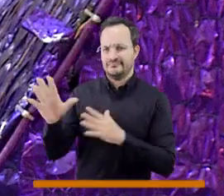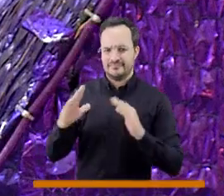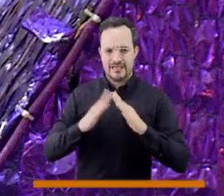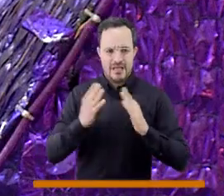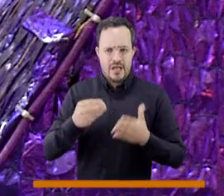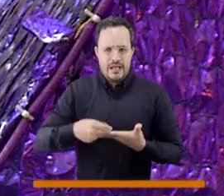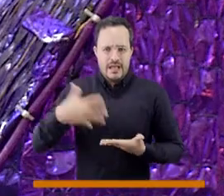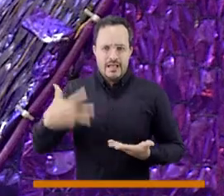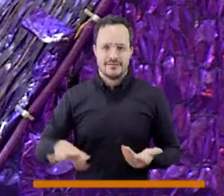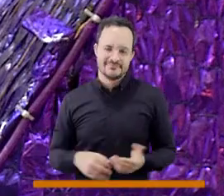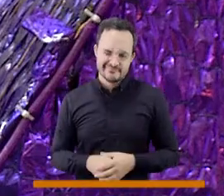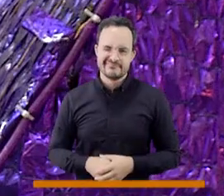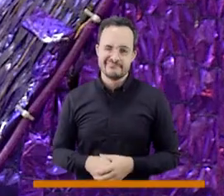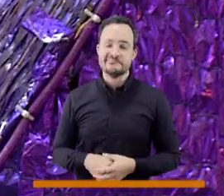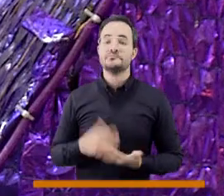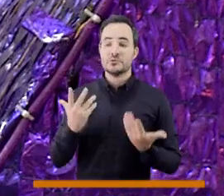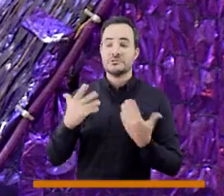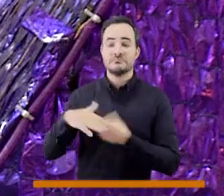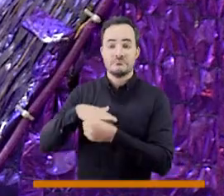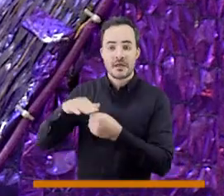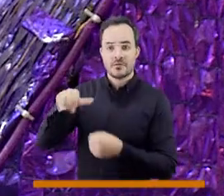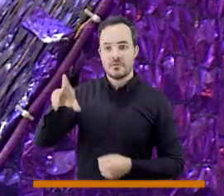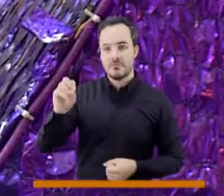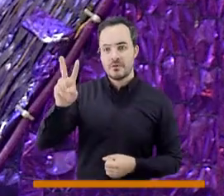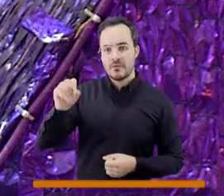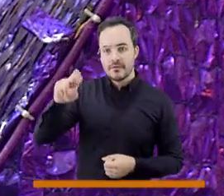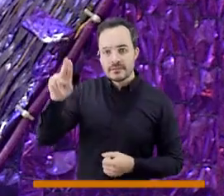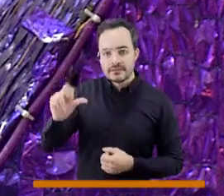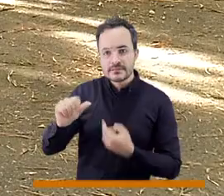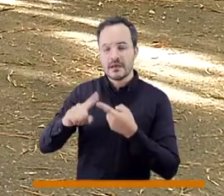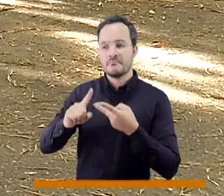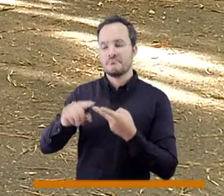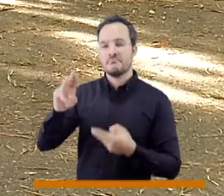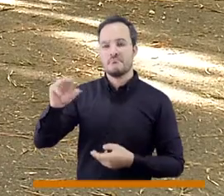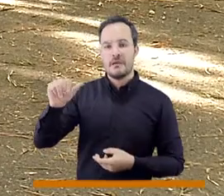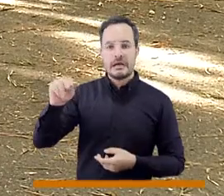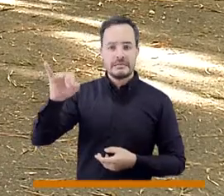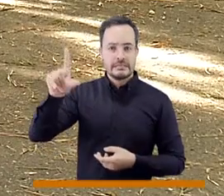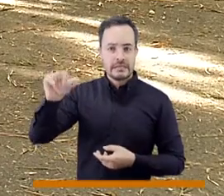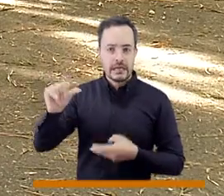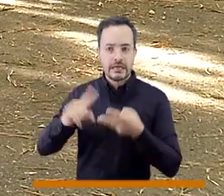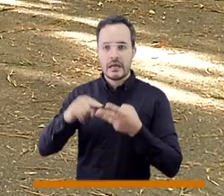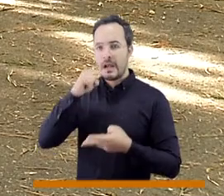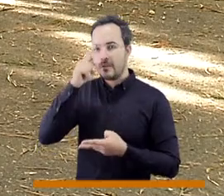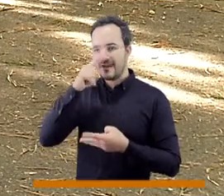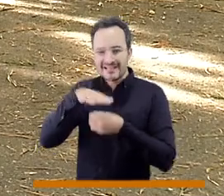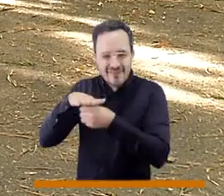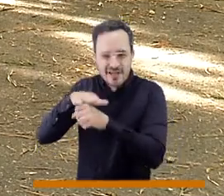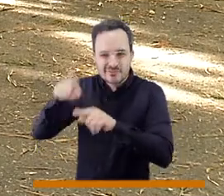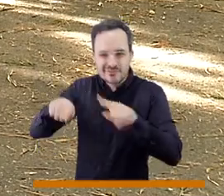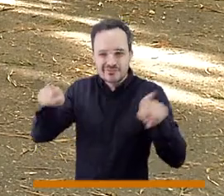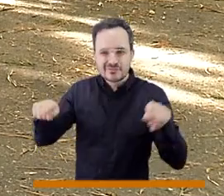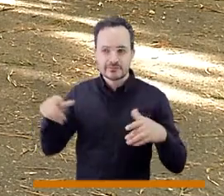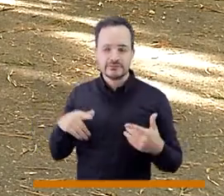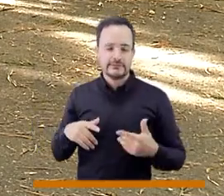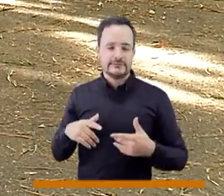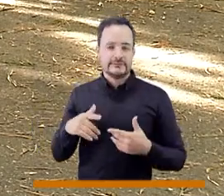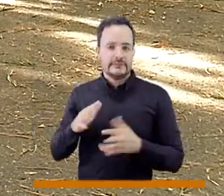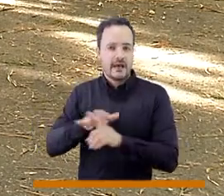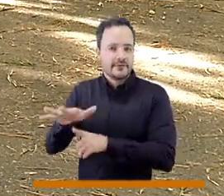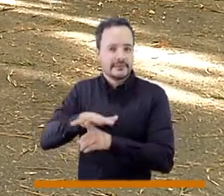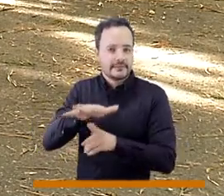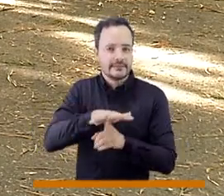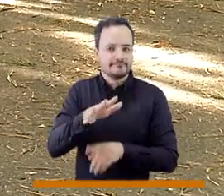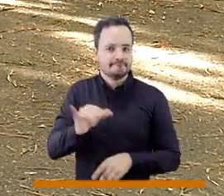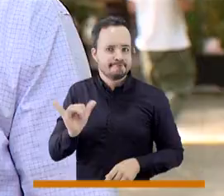el desplazamiento en sitios como Provenza, Manila, Laureles, se ocasiona un efecto en otro